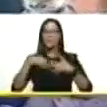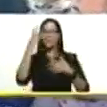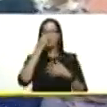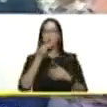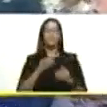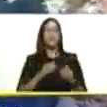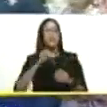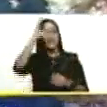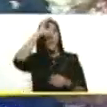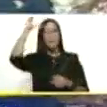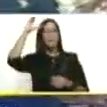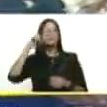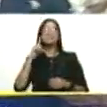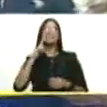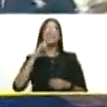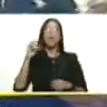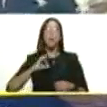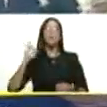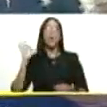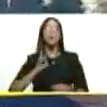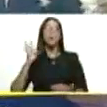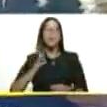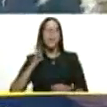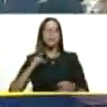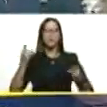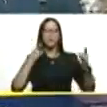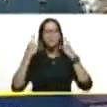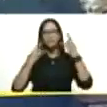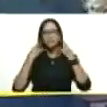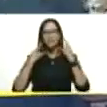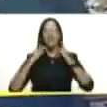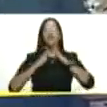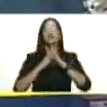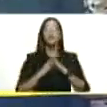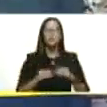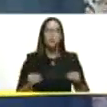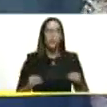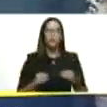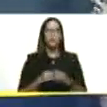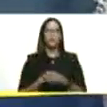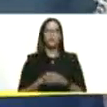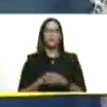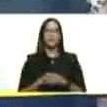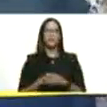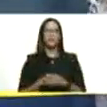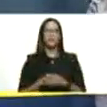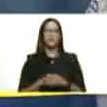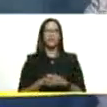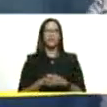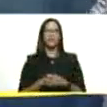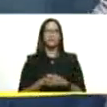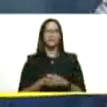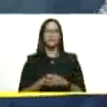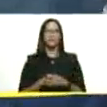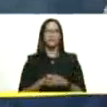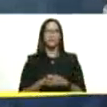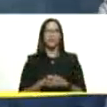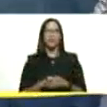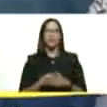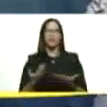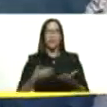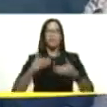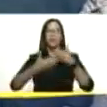capacidad 100% operativa. Todos y todas estas producción, los hombres y mujeres que además